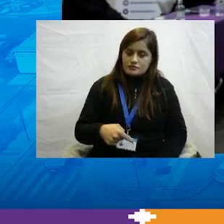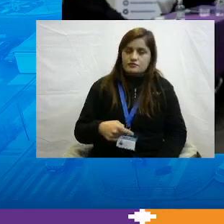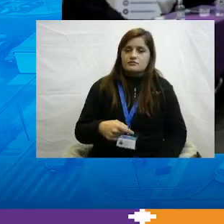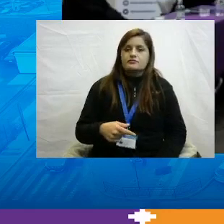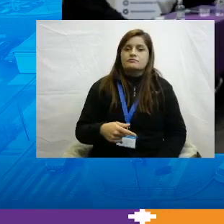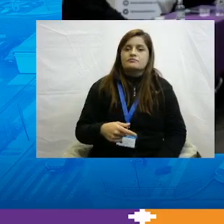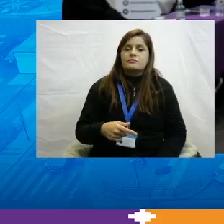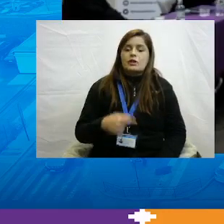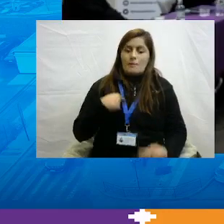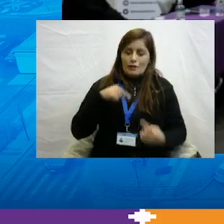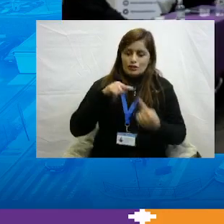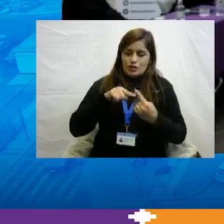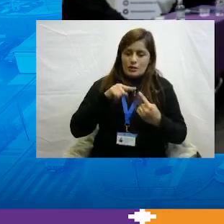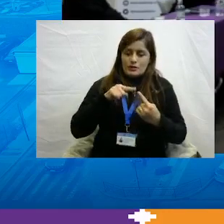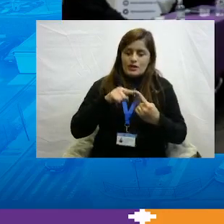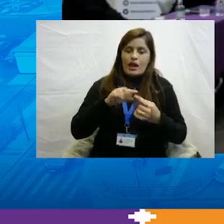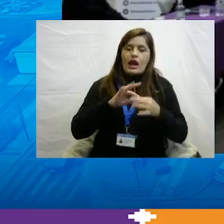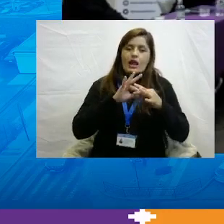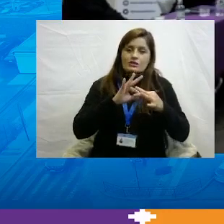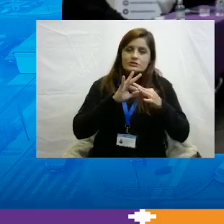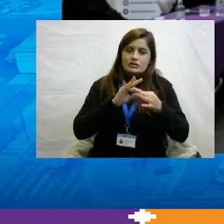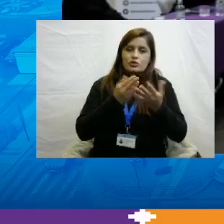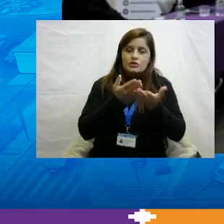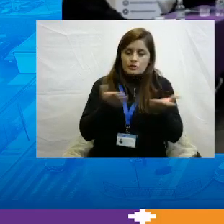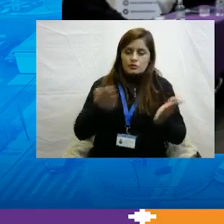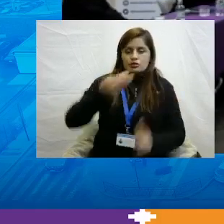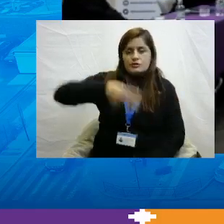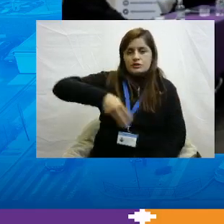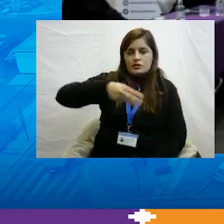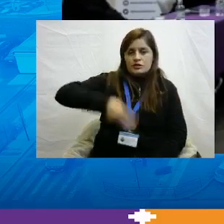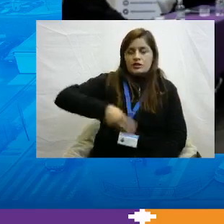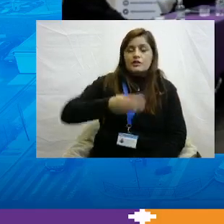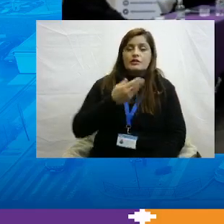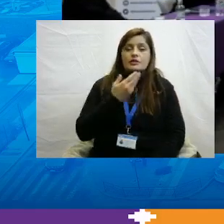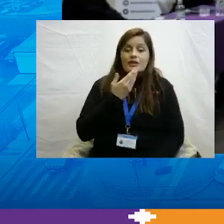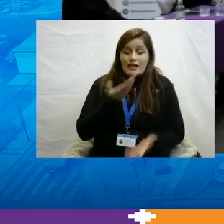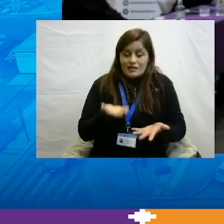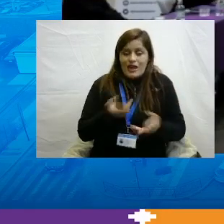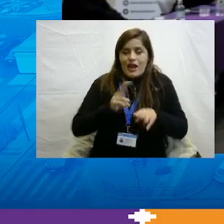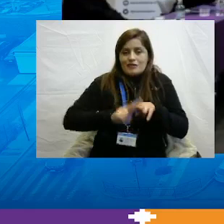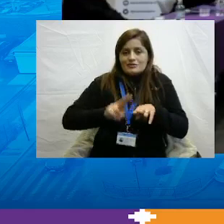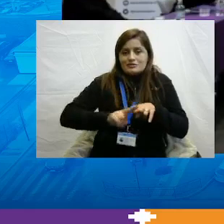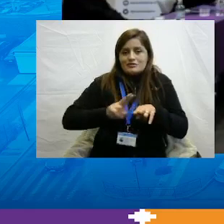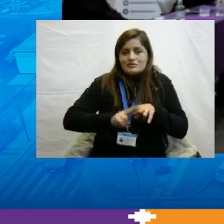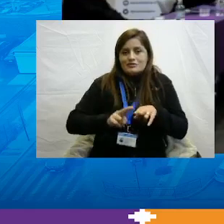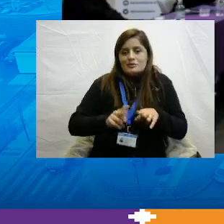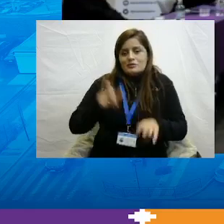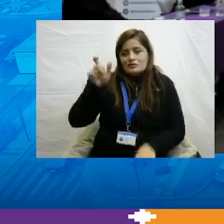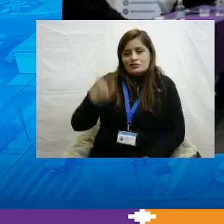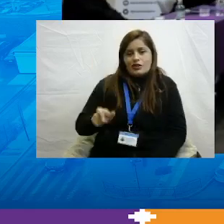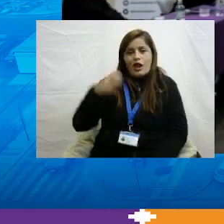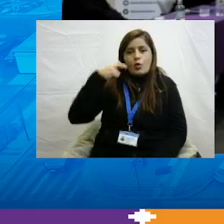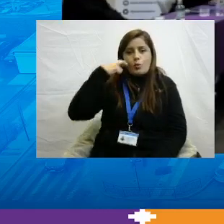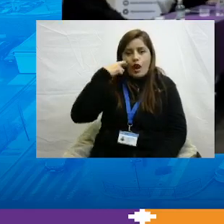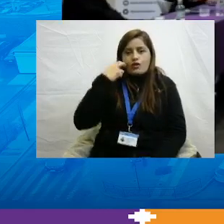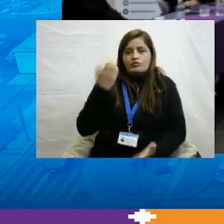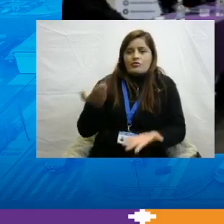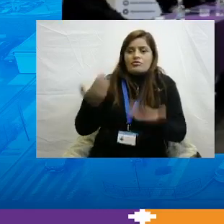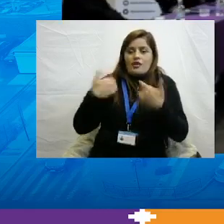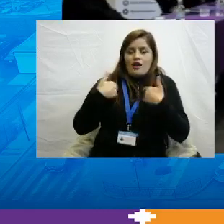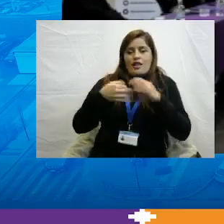venir personalmente a agradecerle a la municipalidad por este gesto tan humanitario que